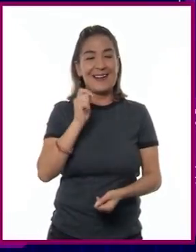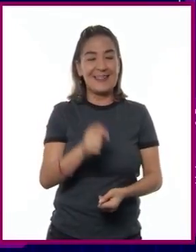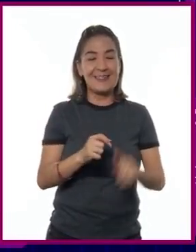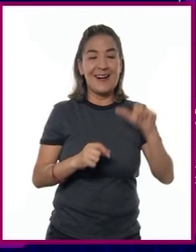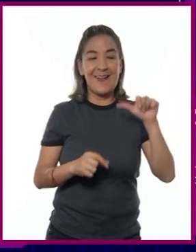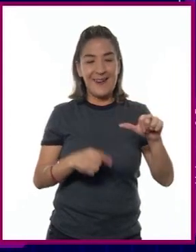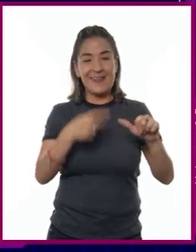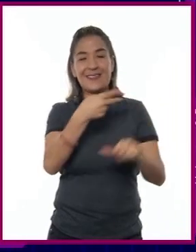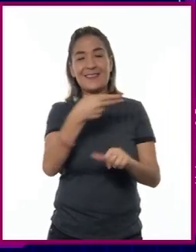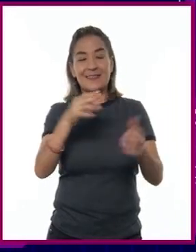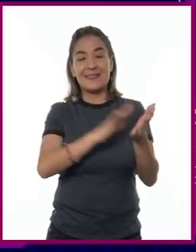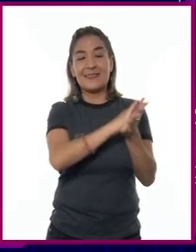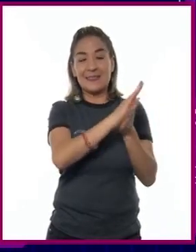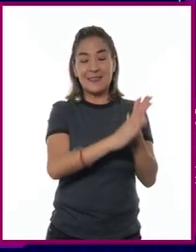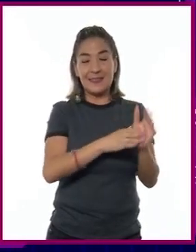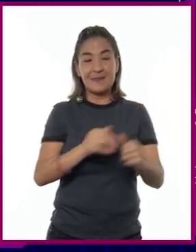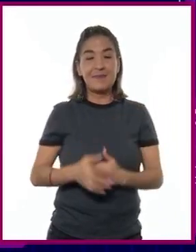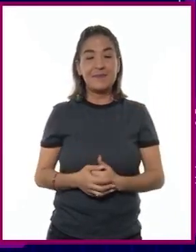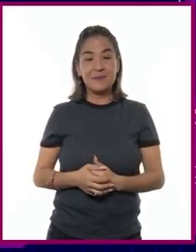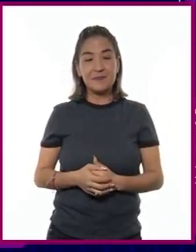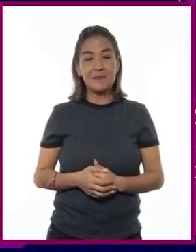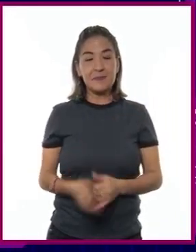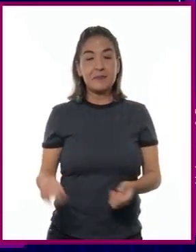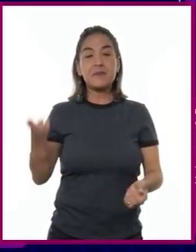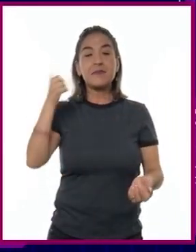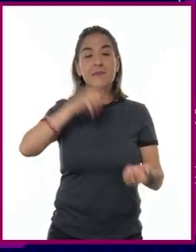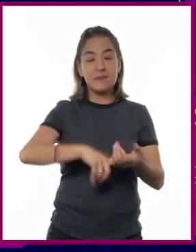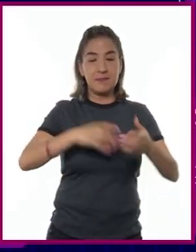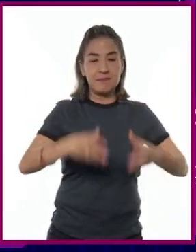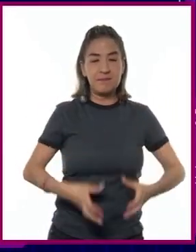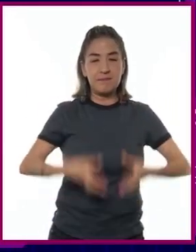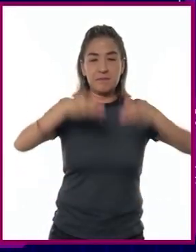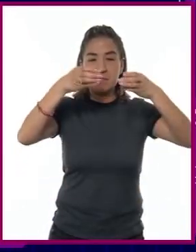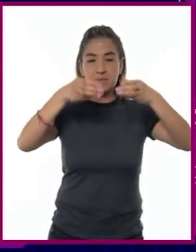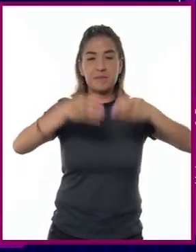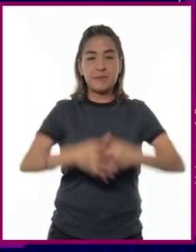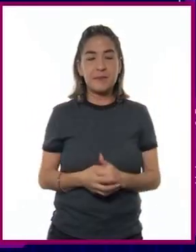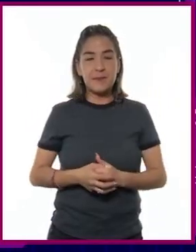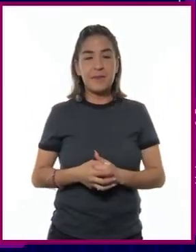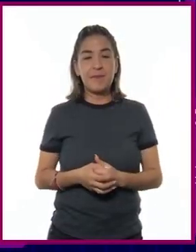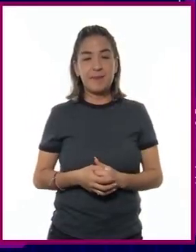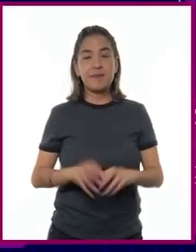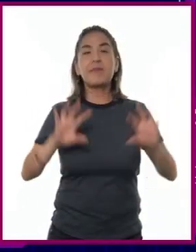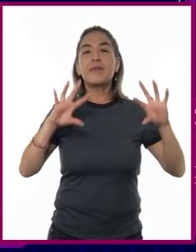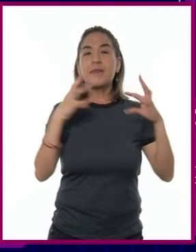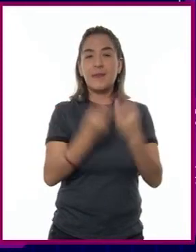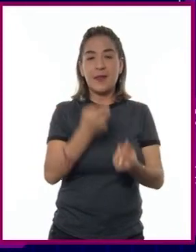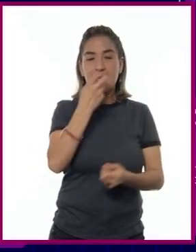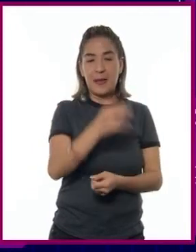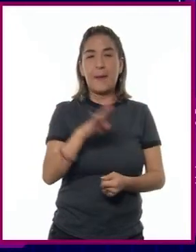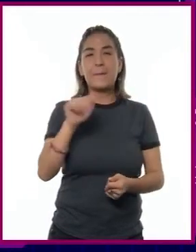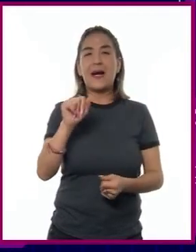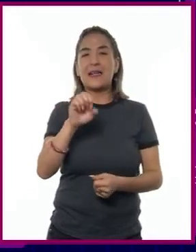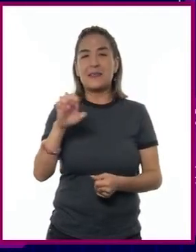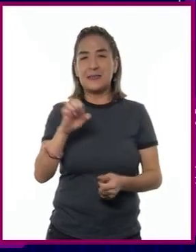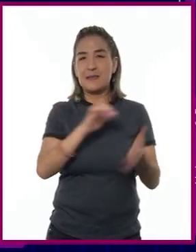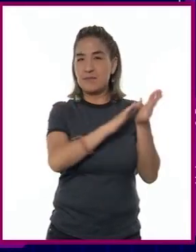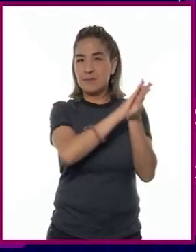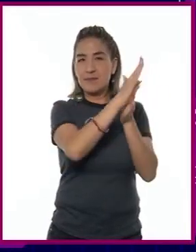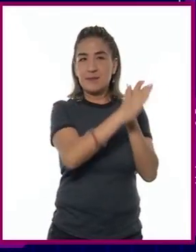la superficie curva del cilindro y el área de los círculos que conforman las bases del